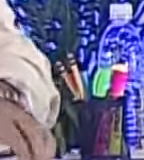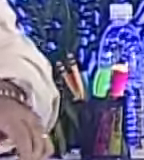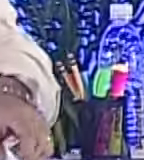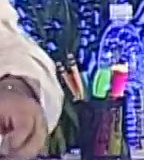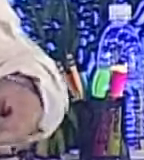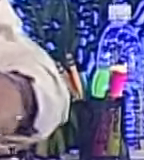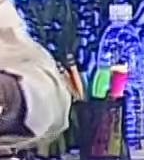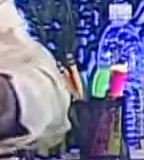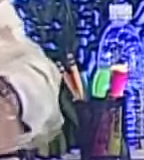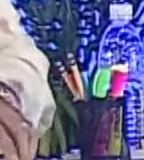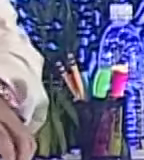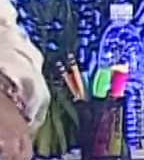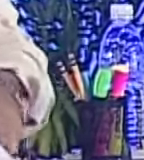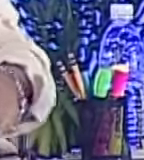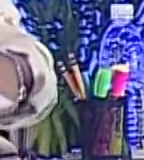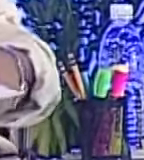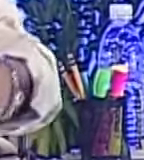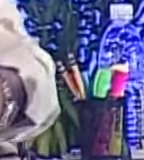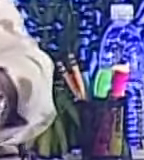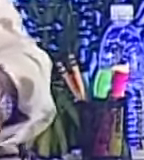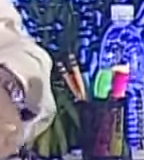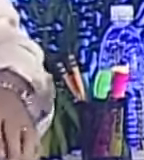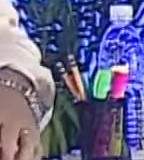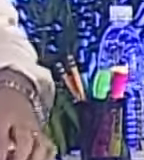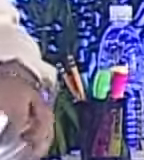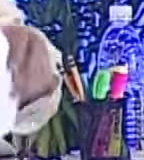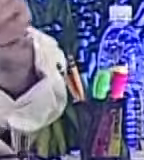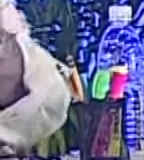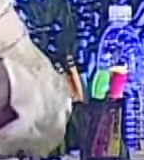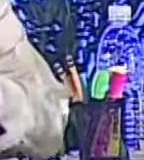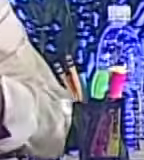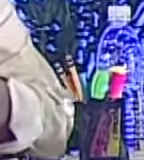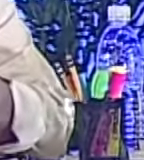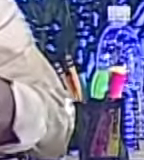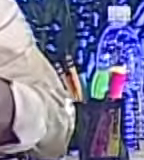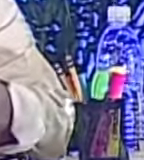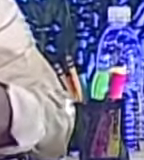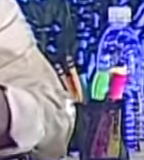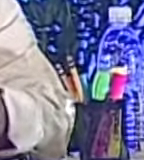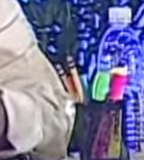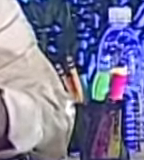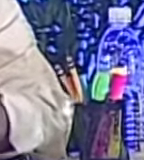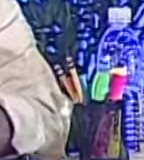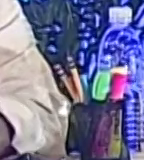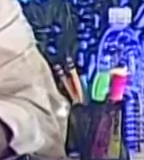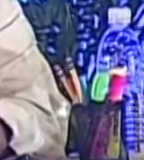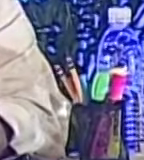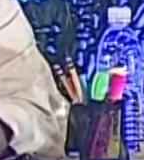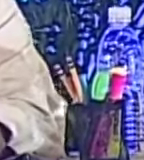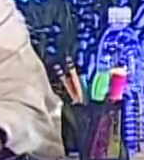y Aristóbulo lo está diciendo 10,000 más en todas las instancias donde va.